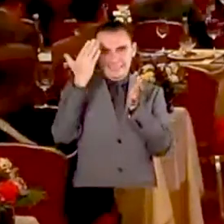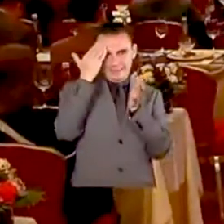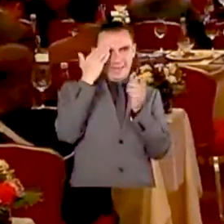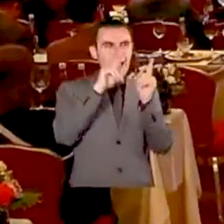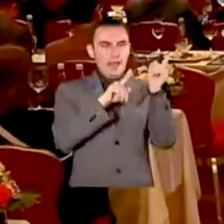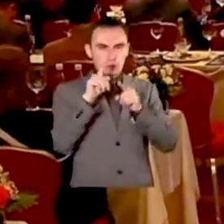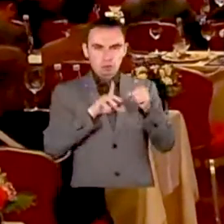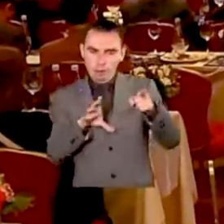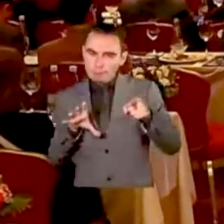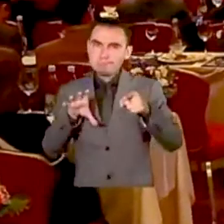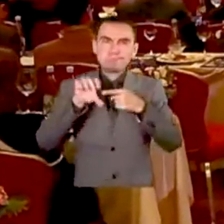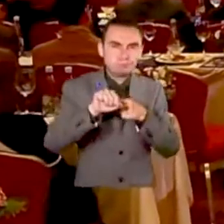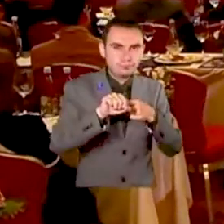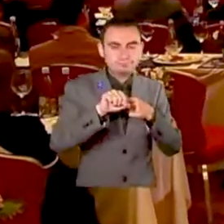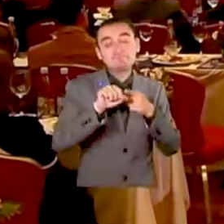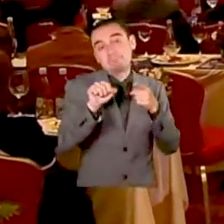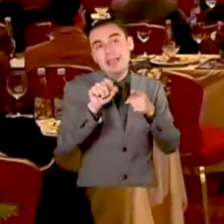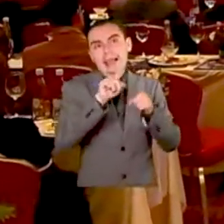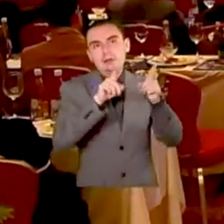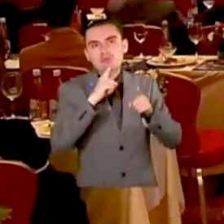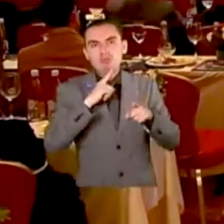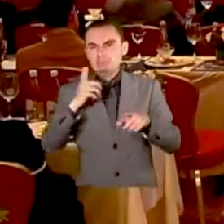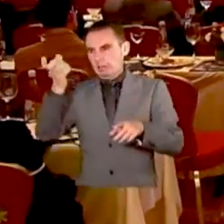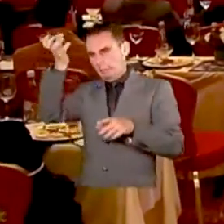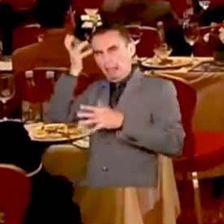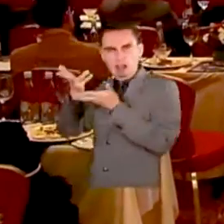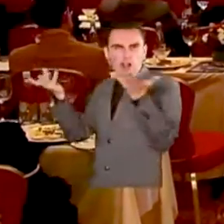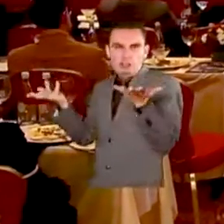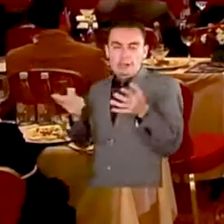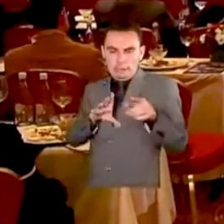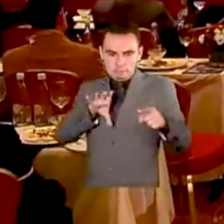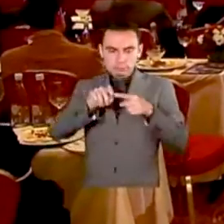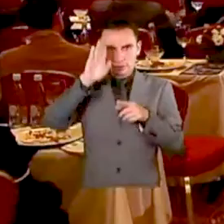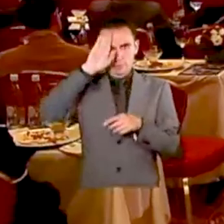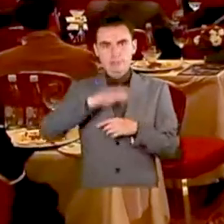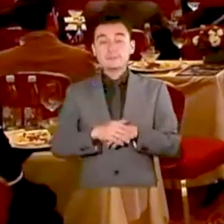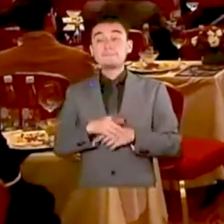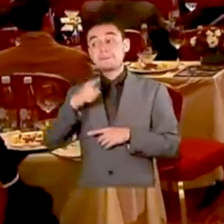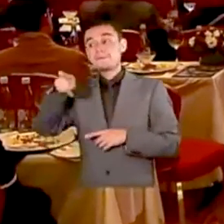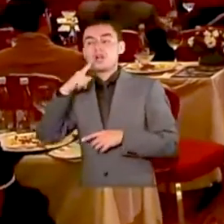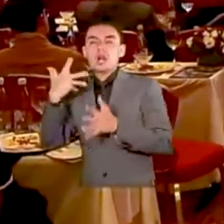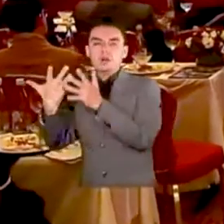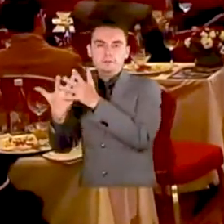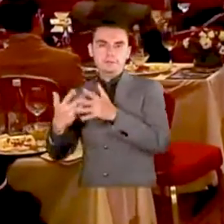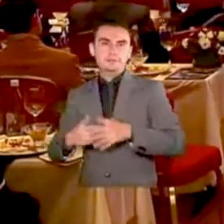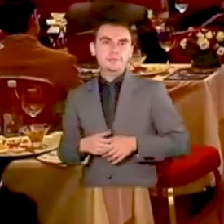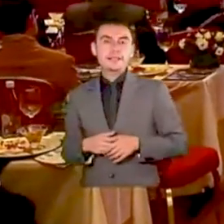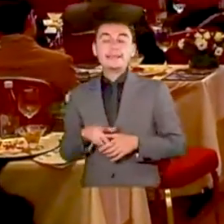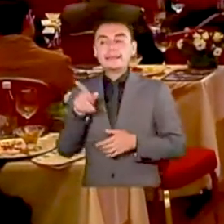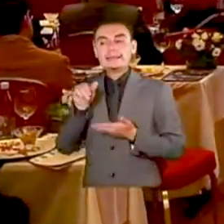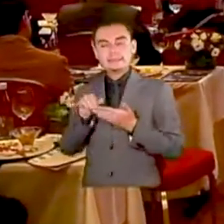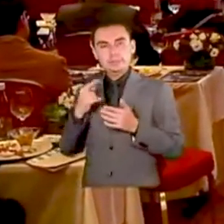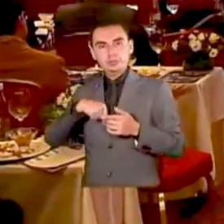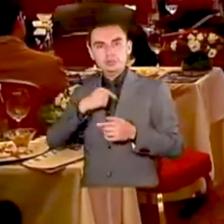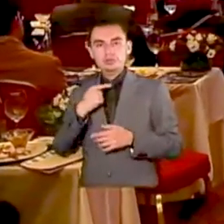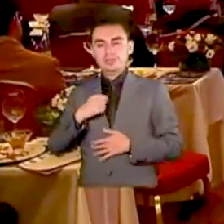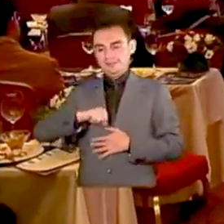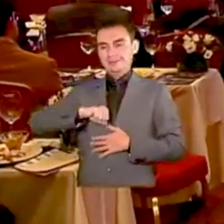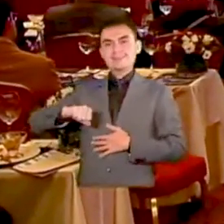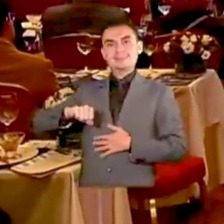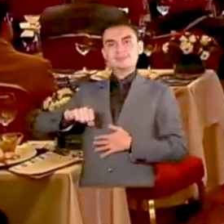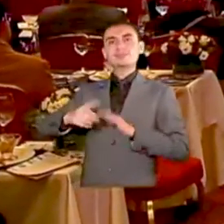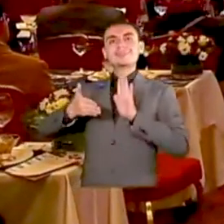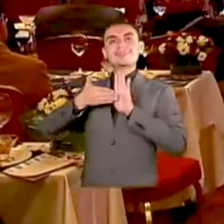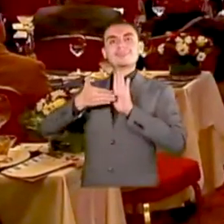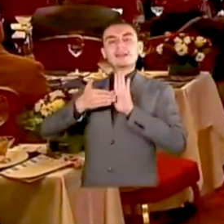que se impone frente a algunos manifestantes. Y por supuesto también, y aquí usted nos hace un énfasis muy importante, garanticemos los